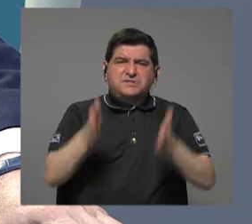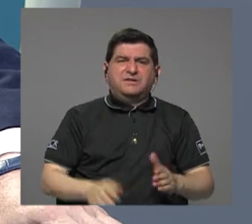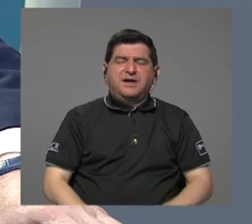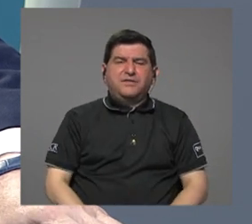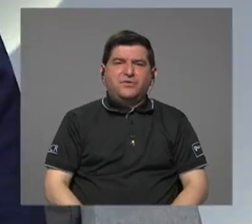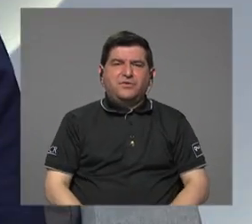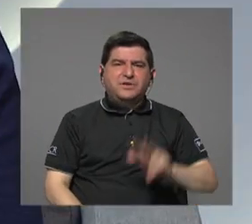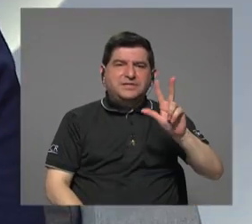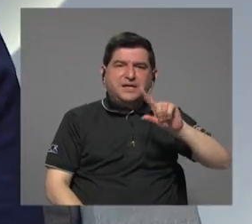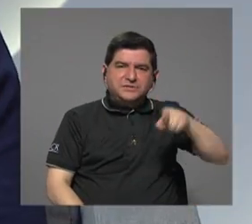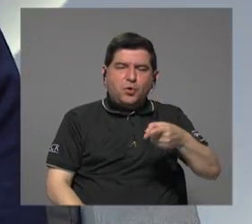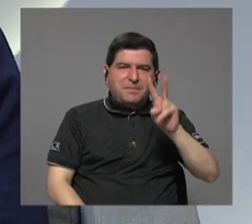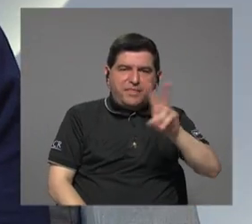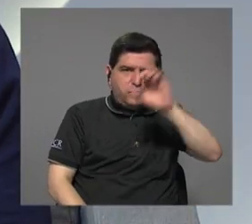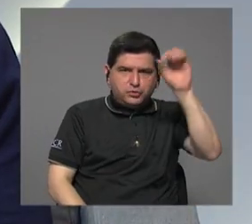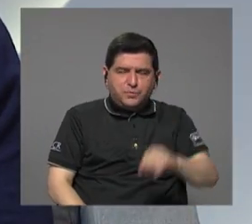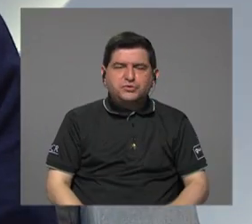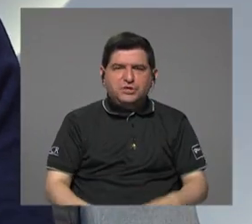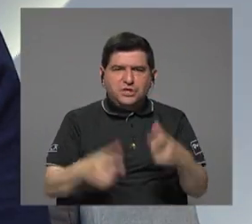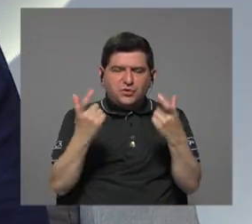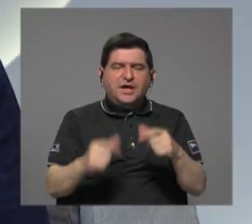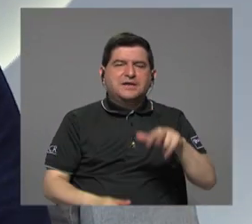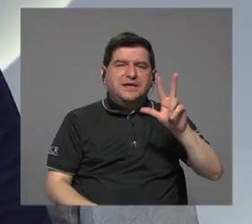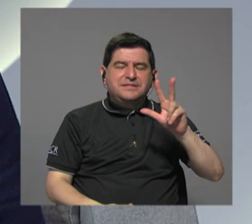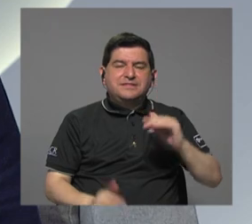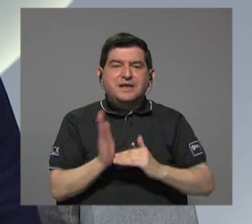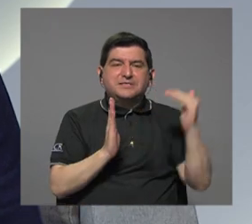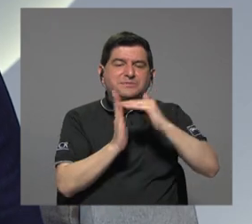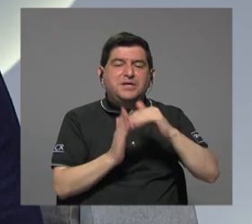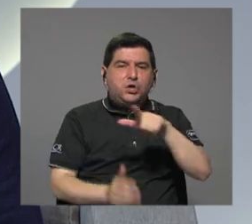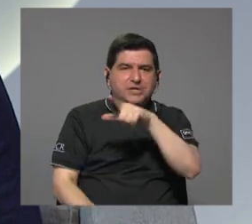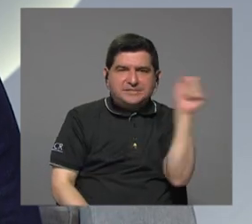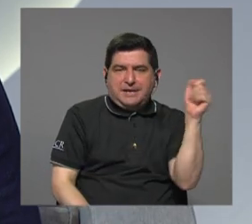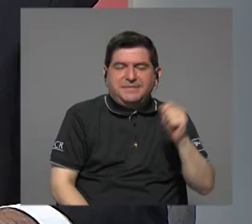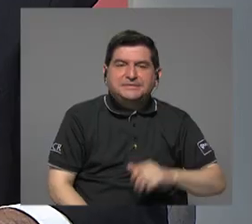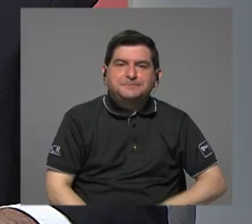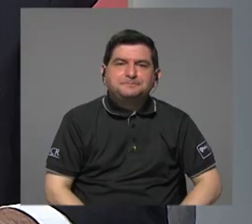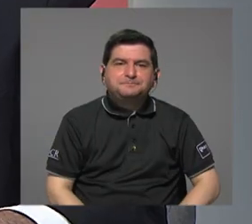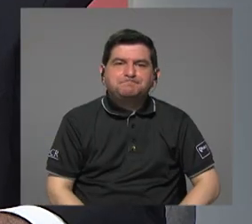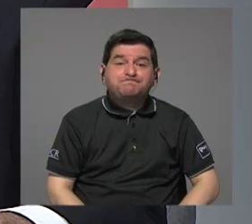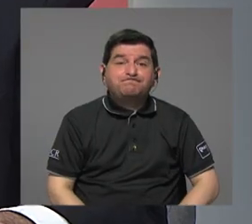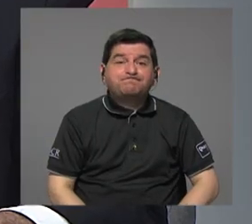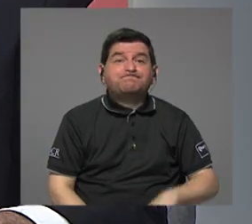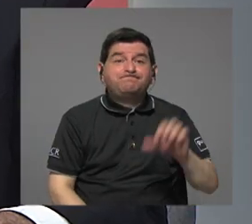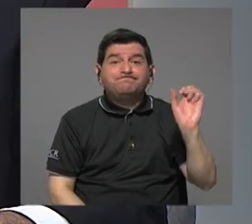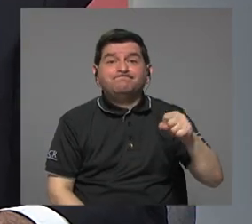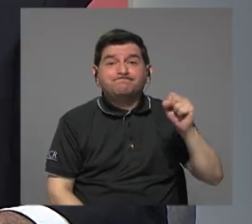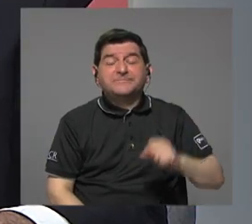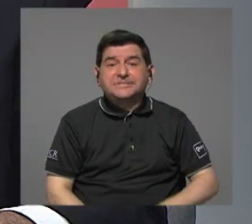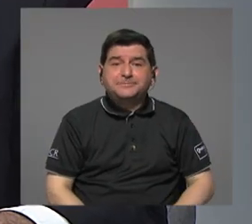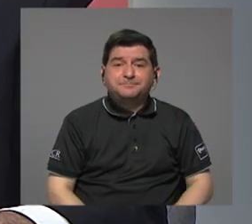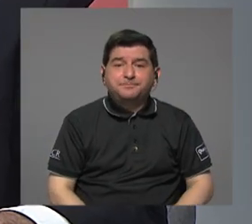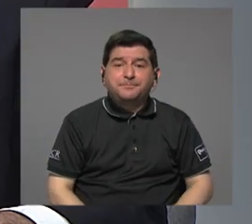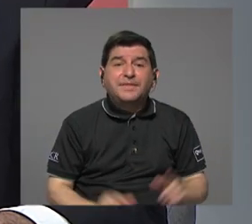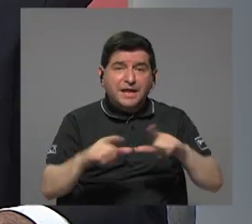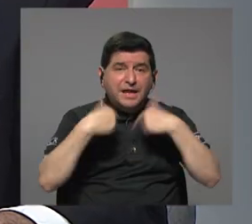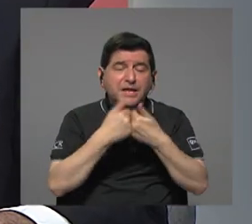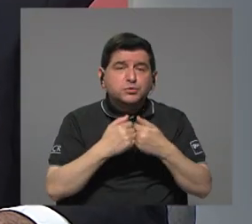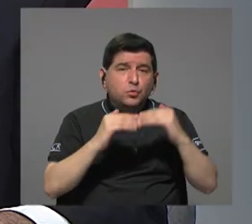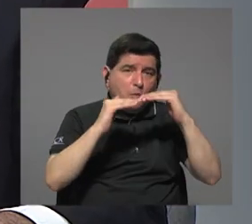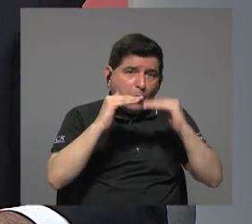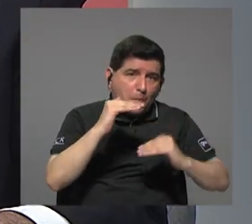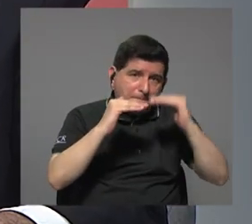32 por ciento gana más de 3 millones mensuales si suena eso un grupo bajo